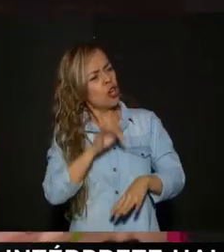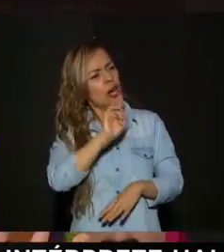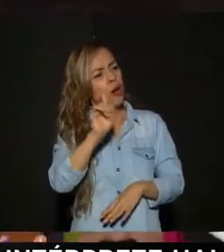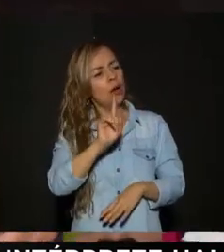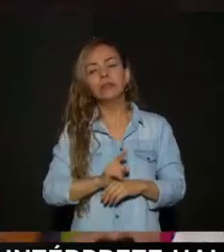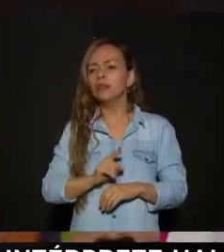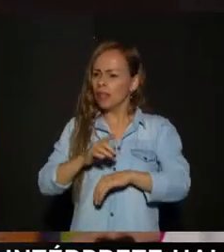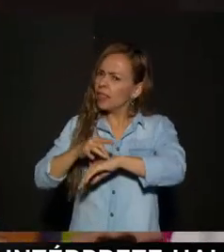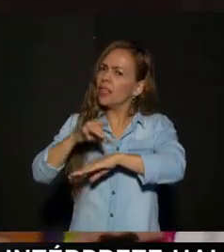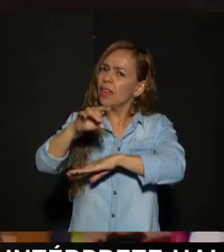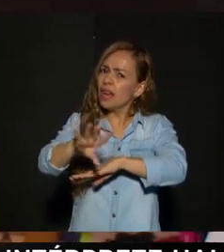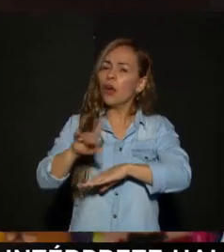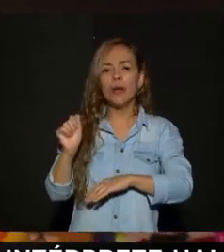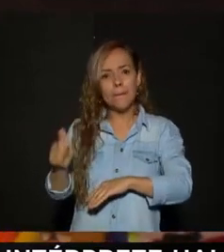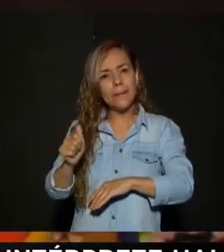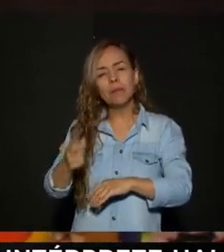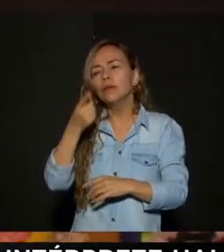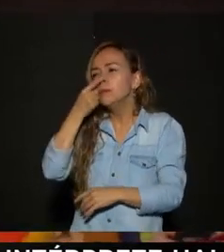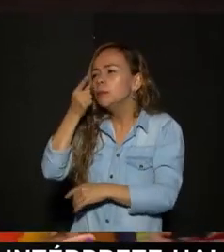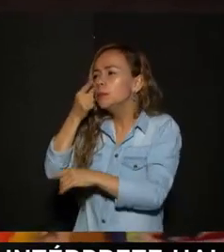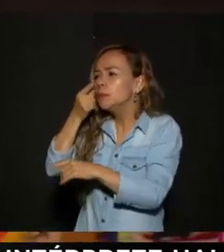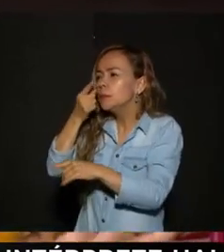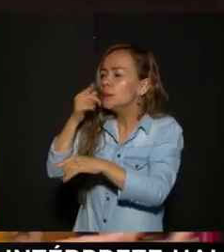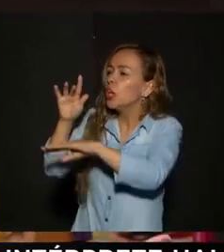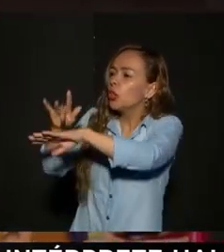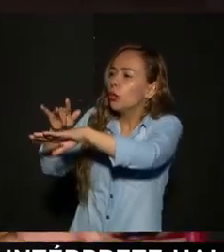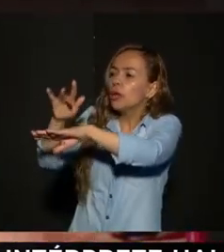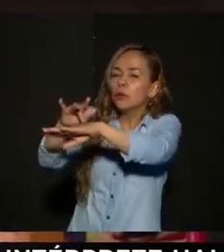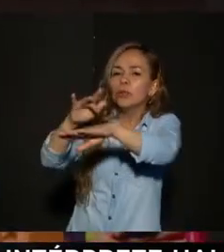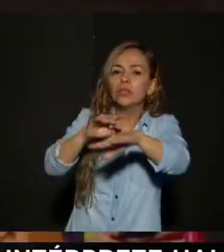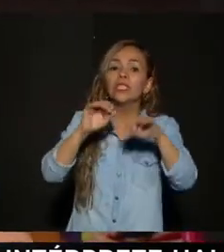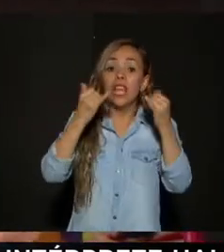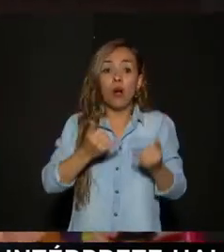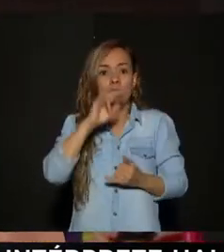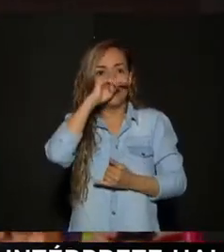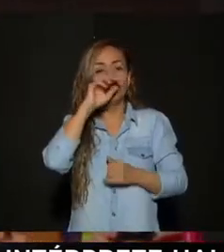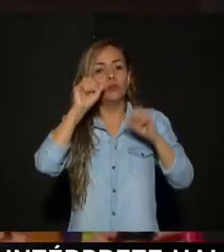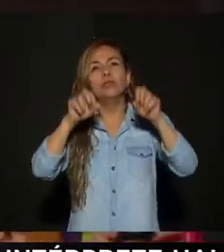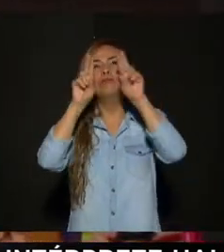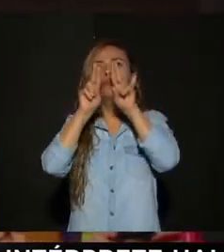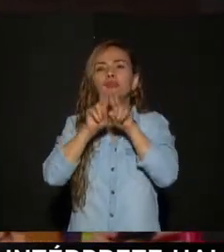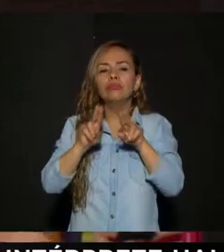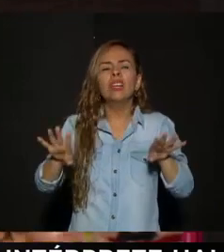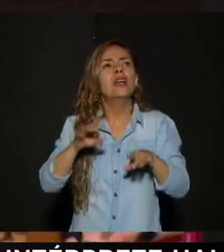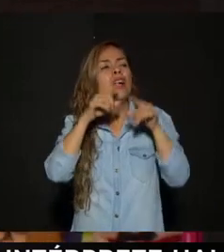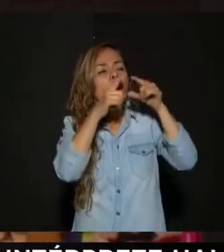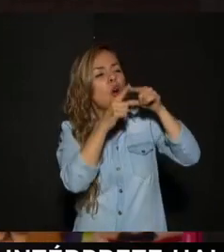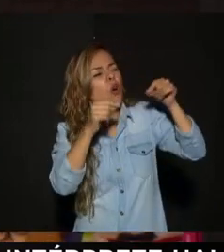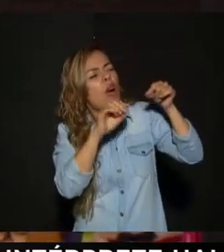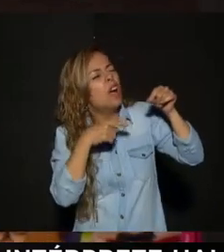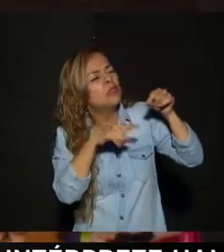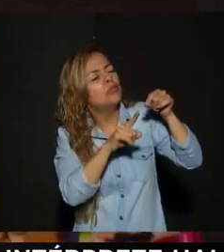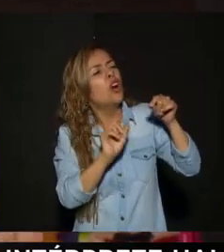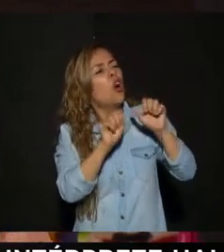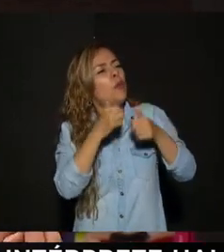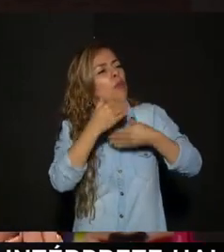tocar esas hojitas y conocer, y que puedan buscar, no sé, si tienen internet, pues que es más fácil buscar, claro, en internet, qué tiene esa hojita, cómo es el proceso para